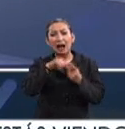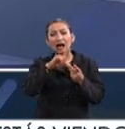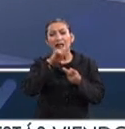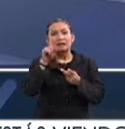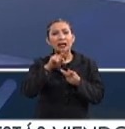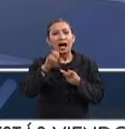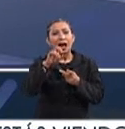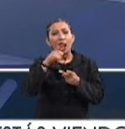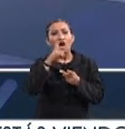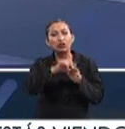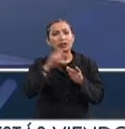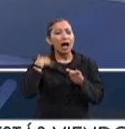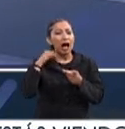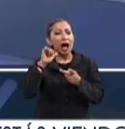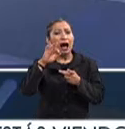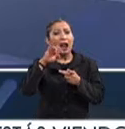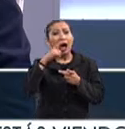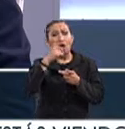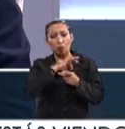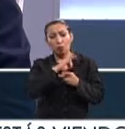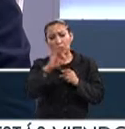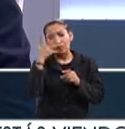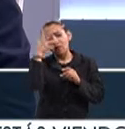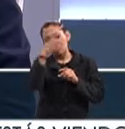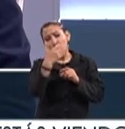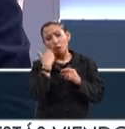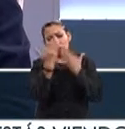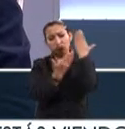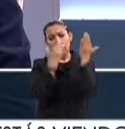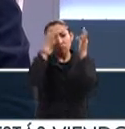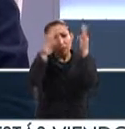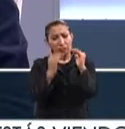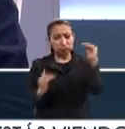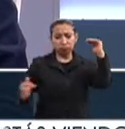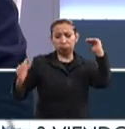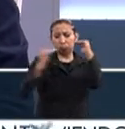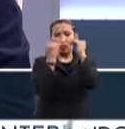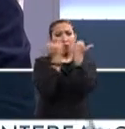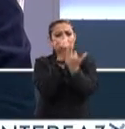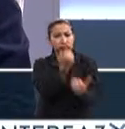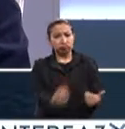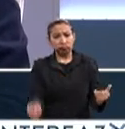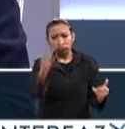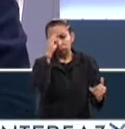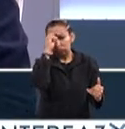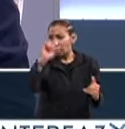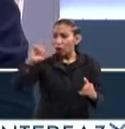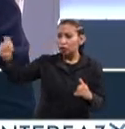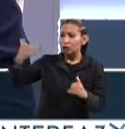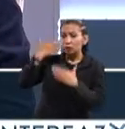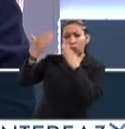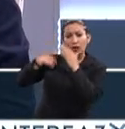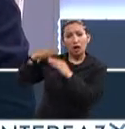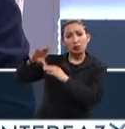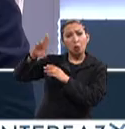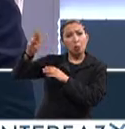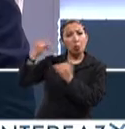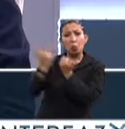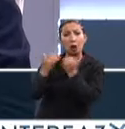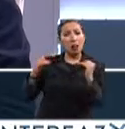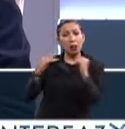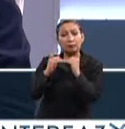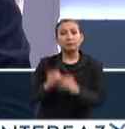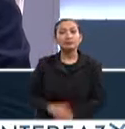Zaragoza, Aragón, yo creo que pueden tener, salir igual de competitivos que alguien que estudia en Ciudad